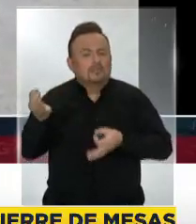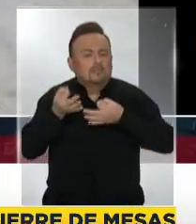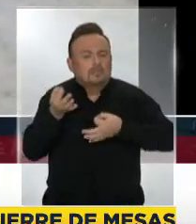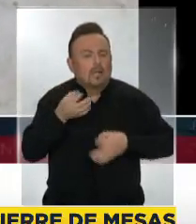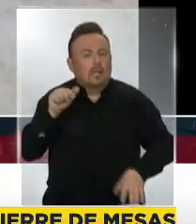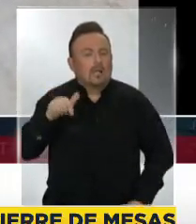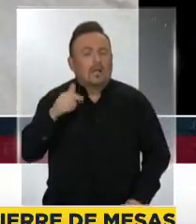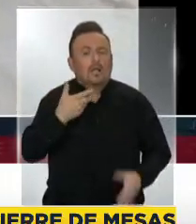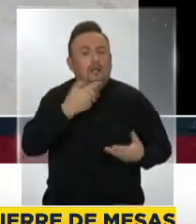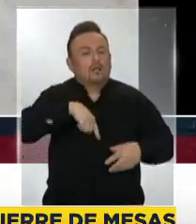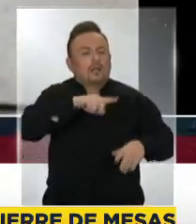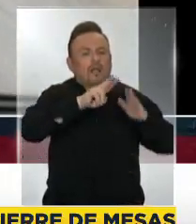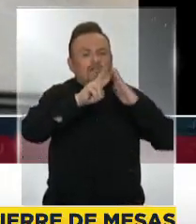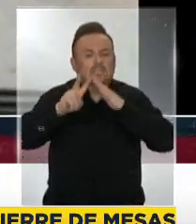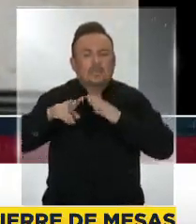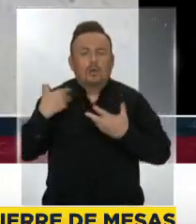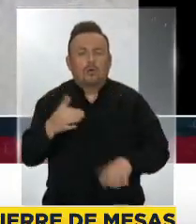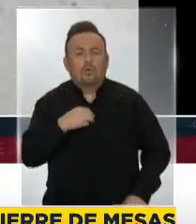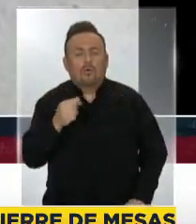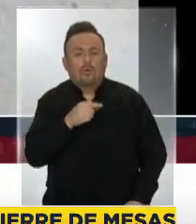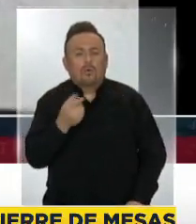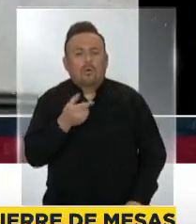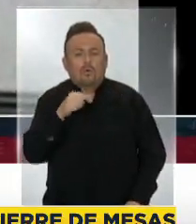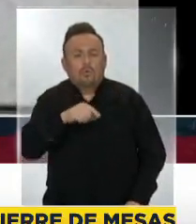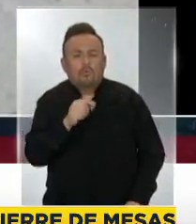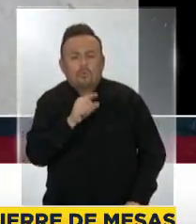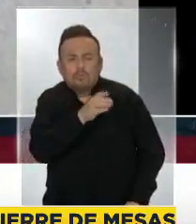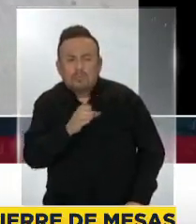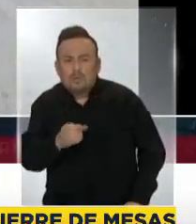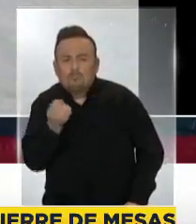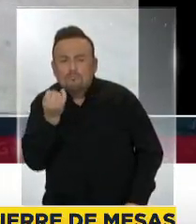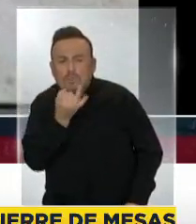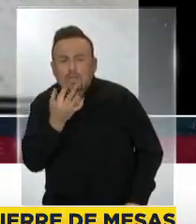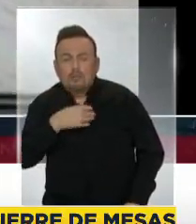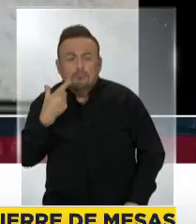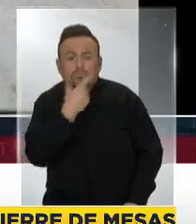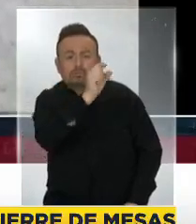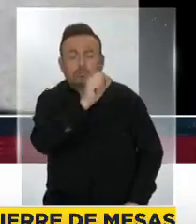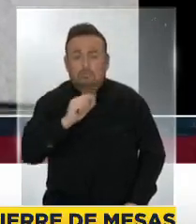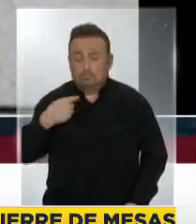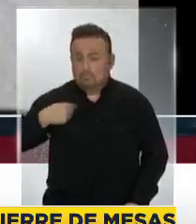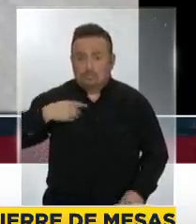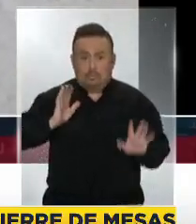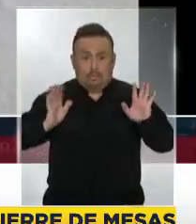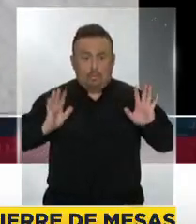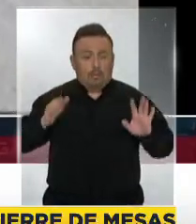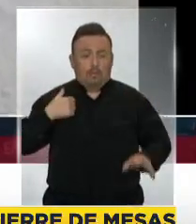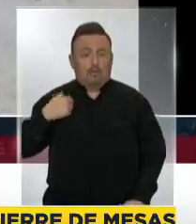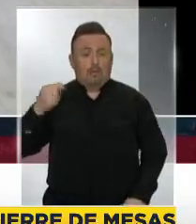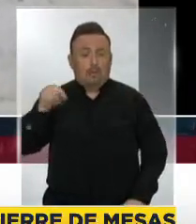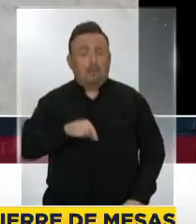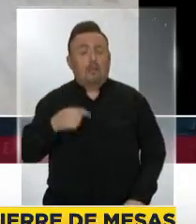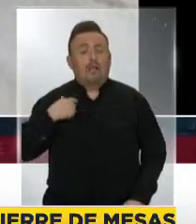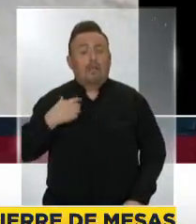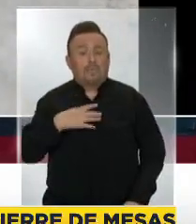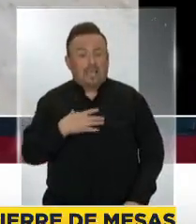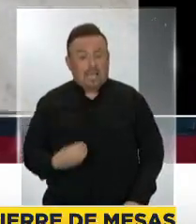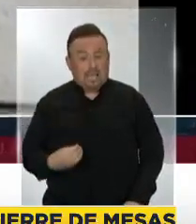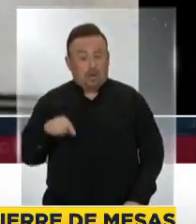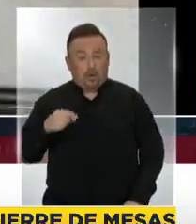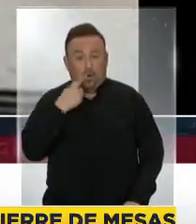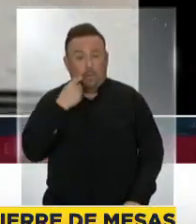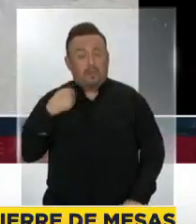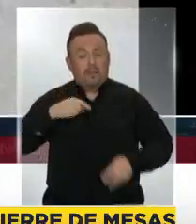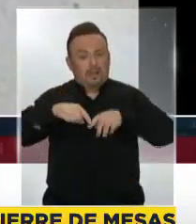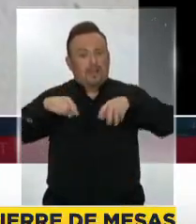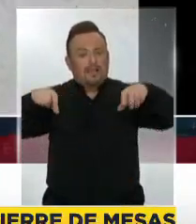ido contando también los vecinos? ¿Usted ve cuánto estas personas se escapan? No, nada, que nosotros veníamos acá con mi hijo a la